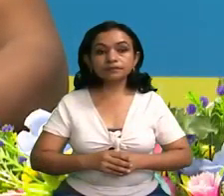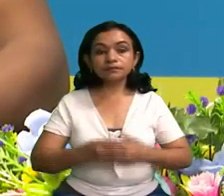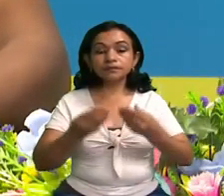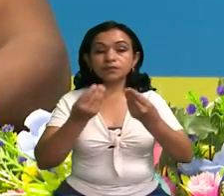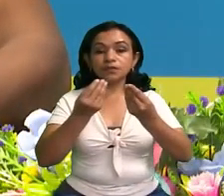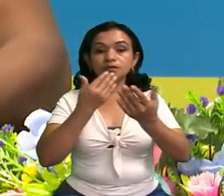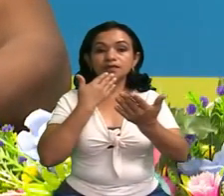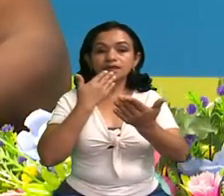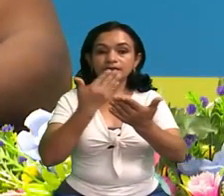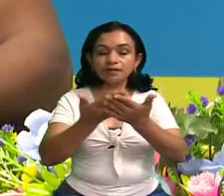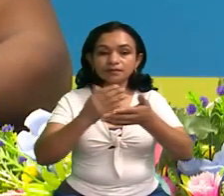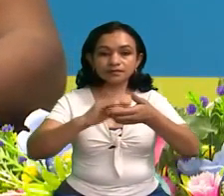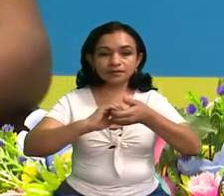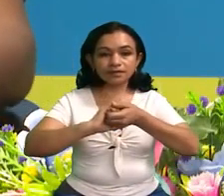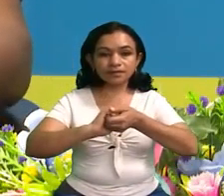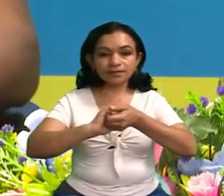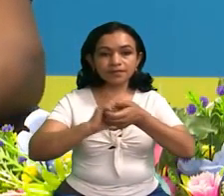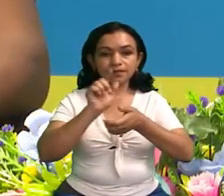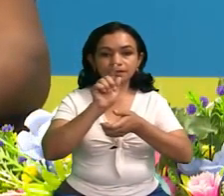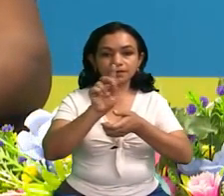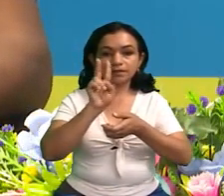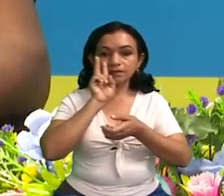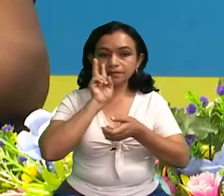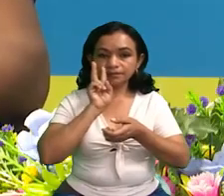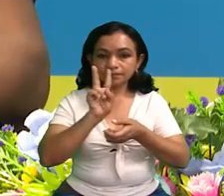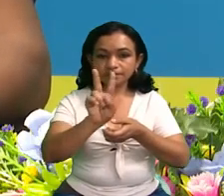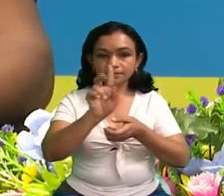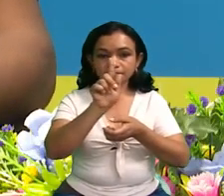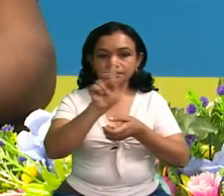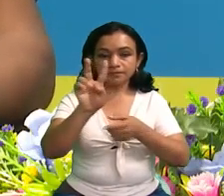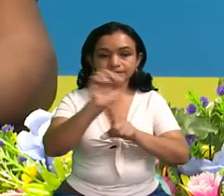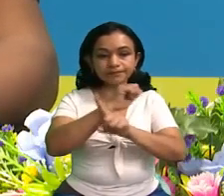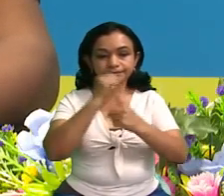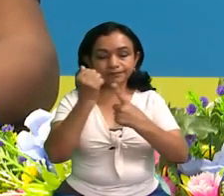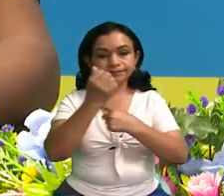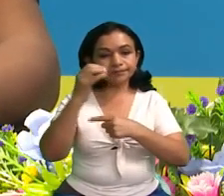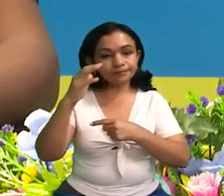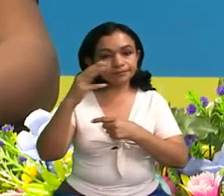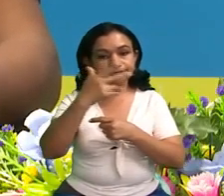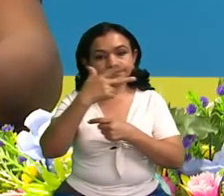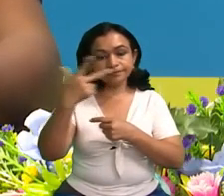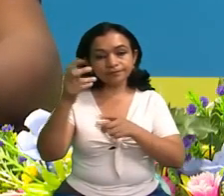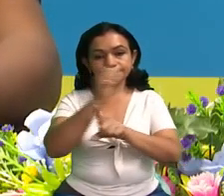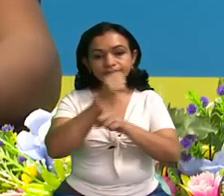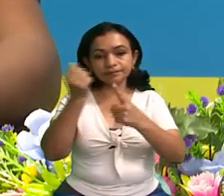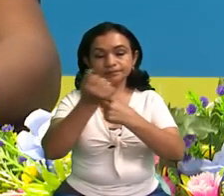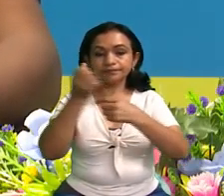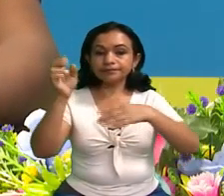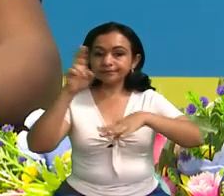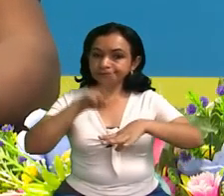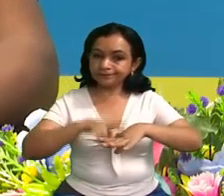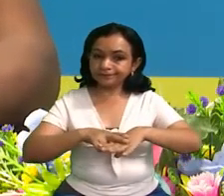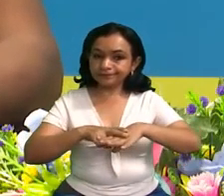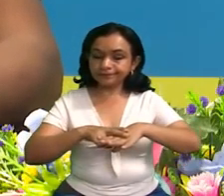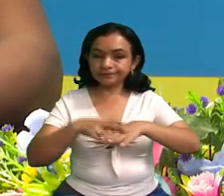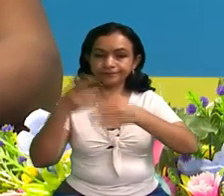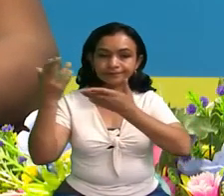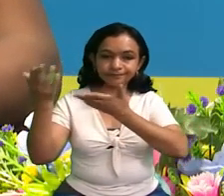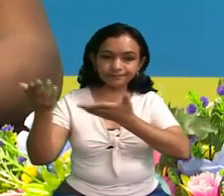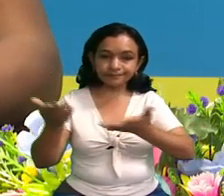Muchas gracias, amigo televidente, por su fiel sintonía al canal parlamentario, el canal de la Asamblea Nacional. Les doy la bienvenida